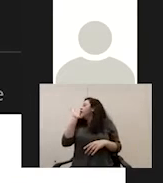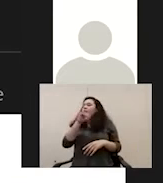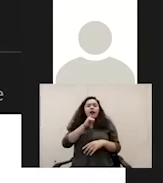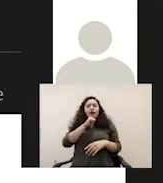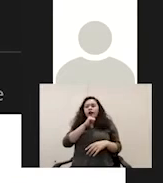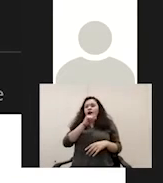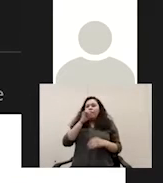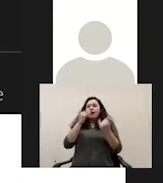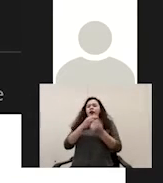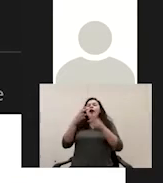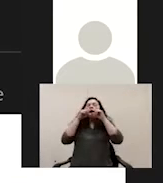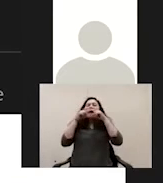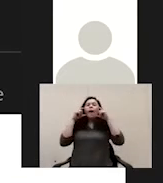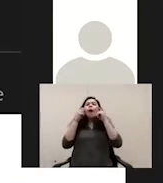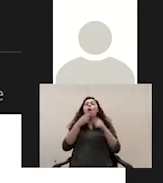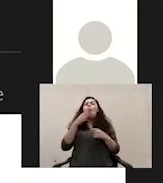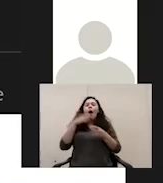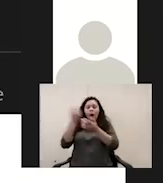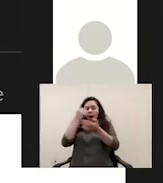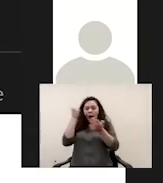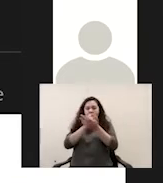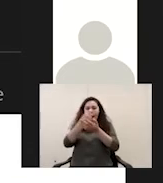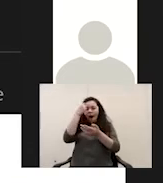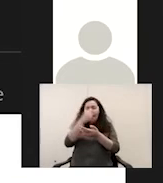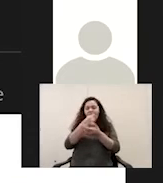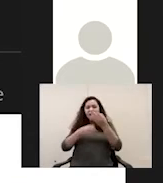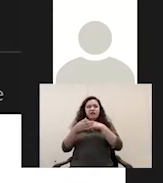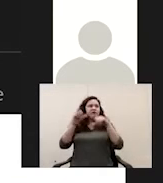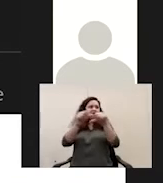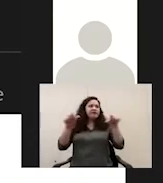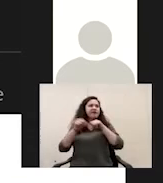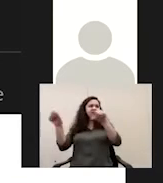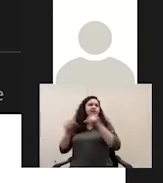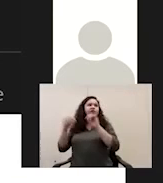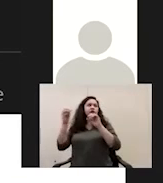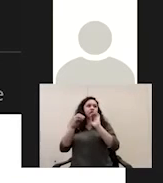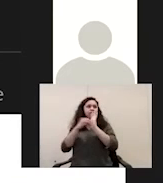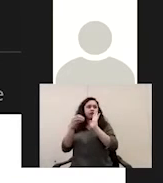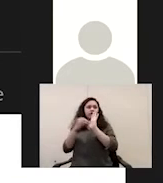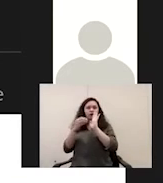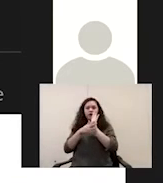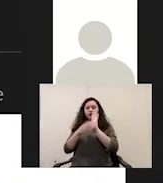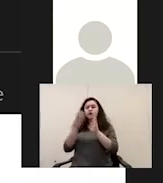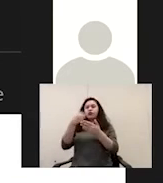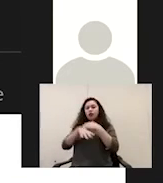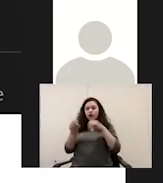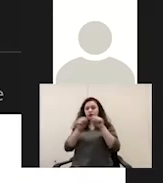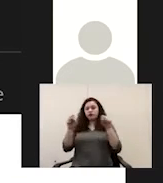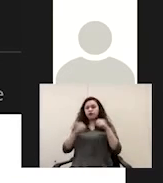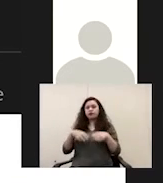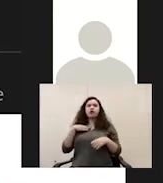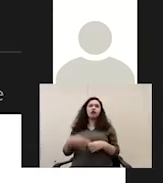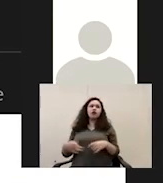uso obligatorio de cubrebocas, que se encuentre una señalética en todas las áreas, desde la entrada, en el salón, en el baño, en